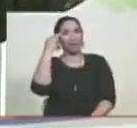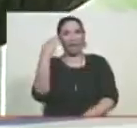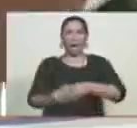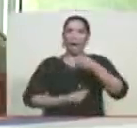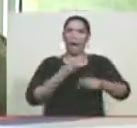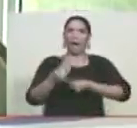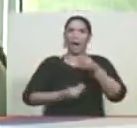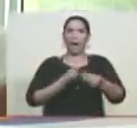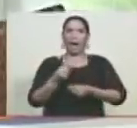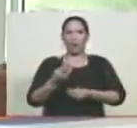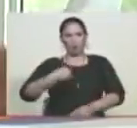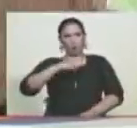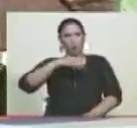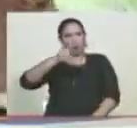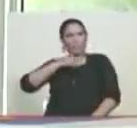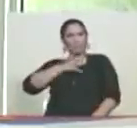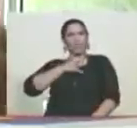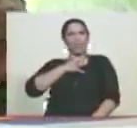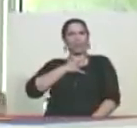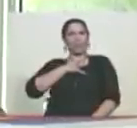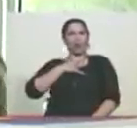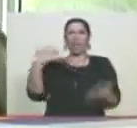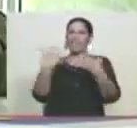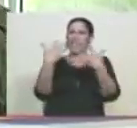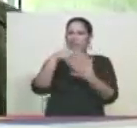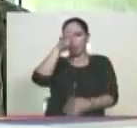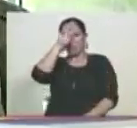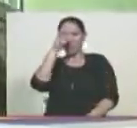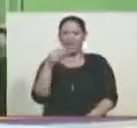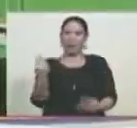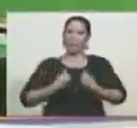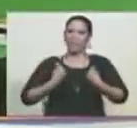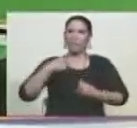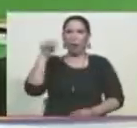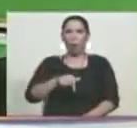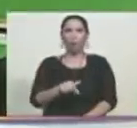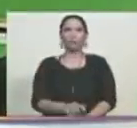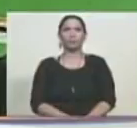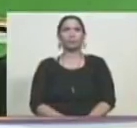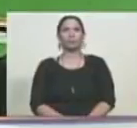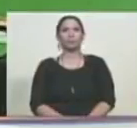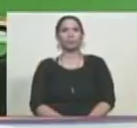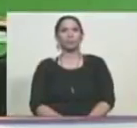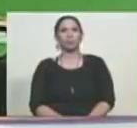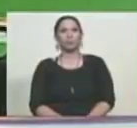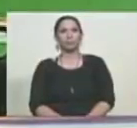dentro de nosotros mismos la guerra del bachaqueo que se vive hoy en día.